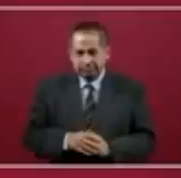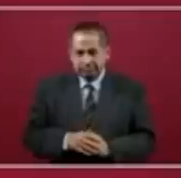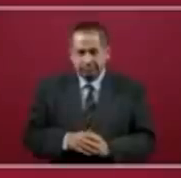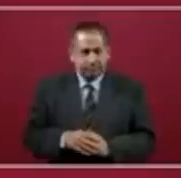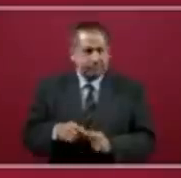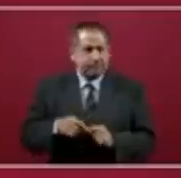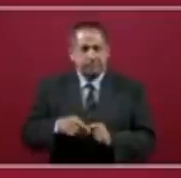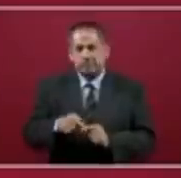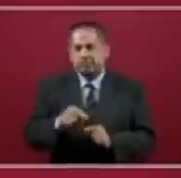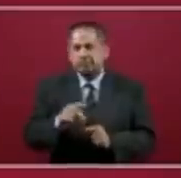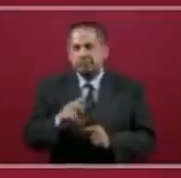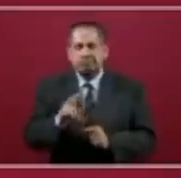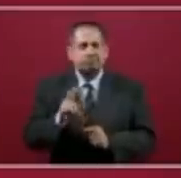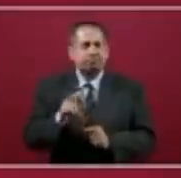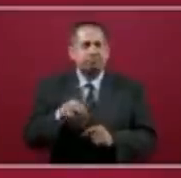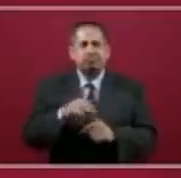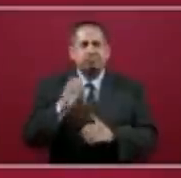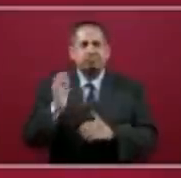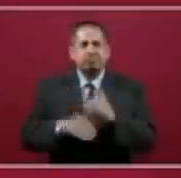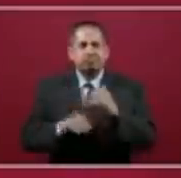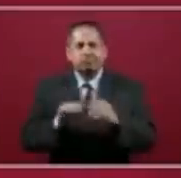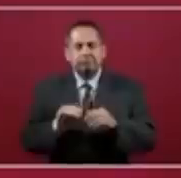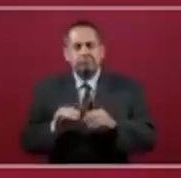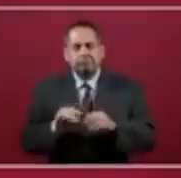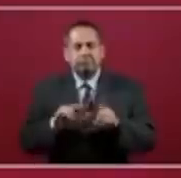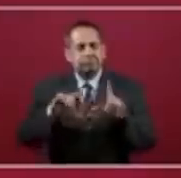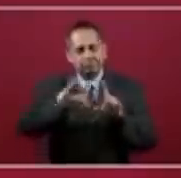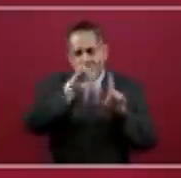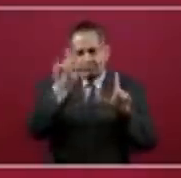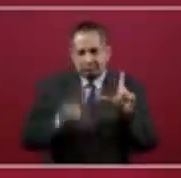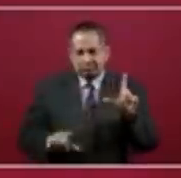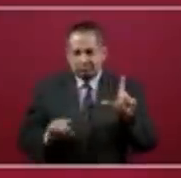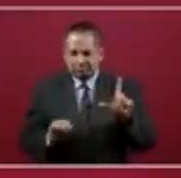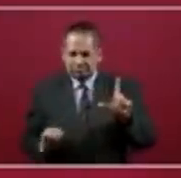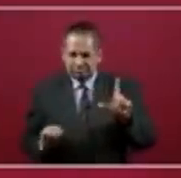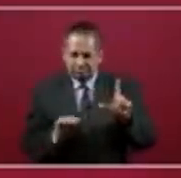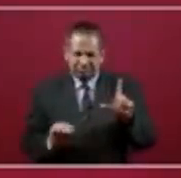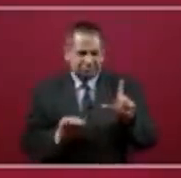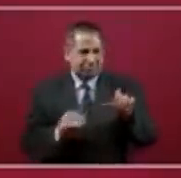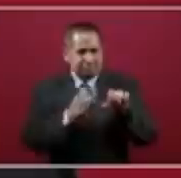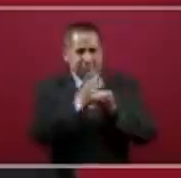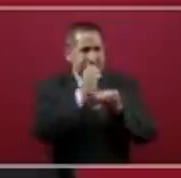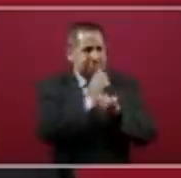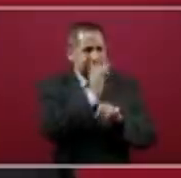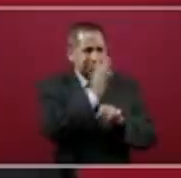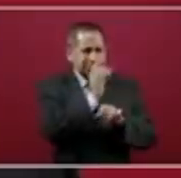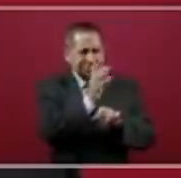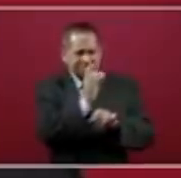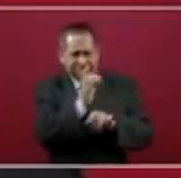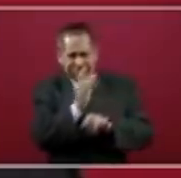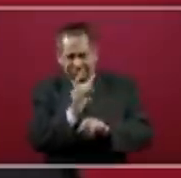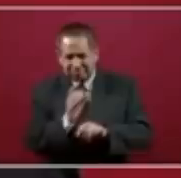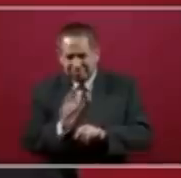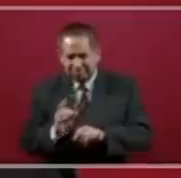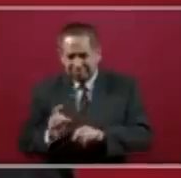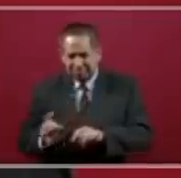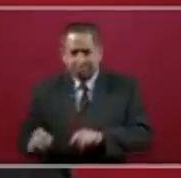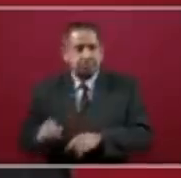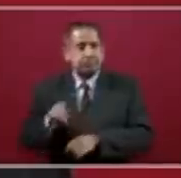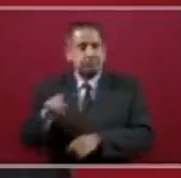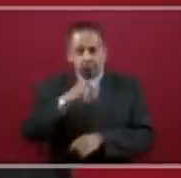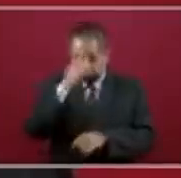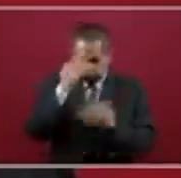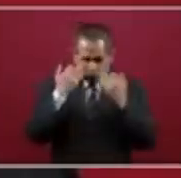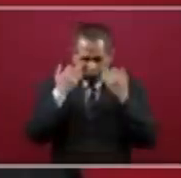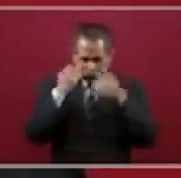estamos terminando de recorrer todos los estados, todas las entidades, como a ustedes les